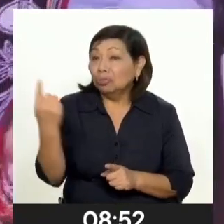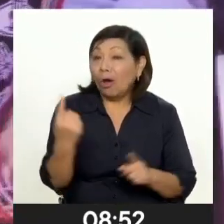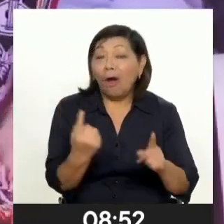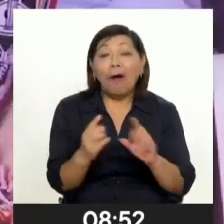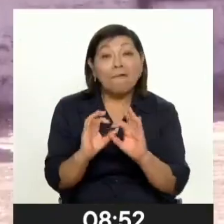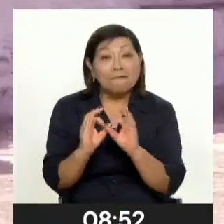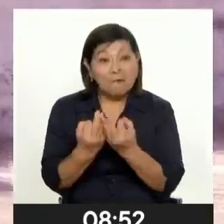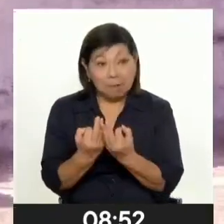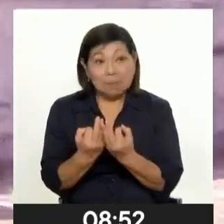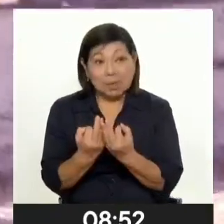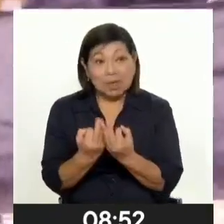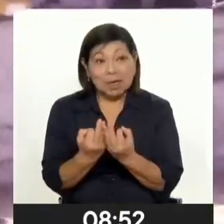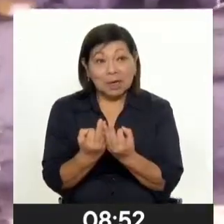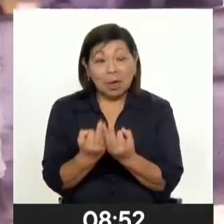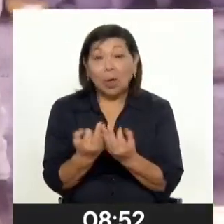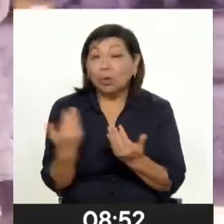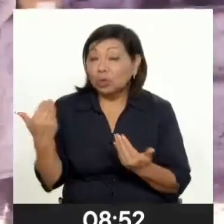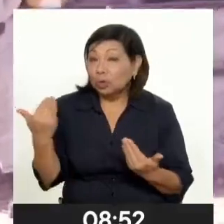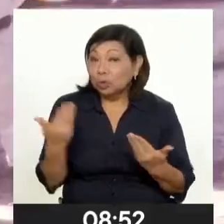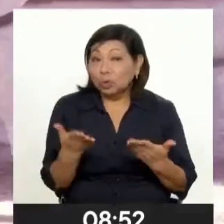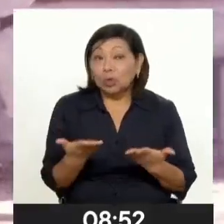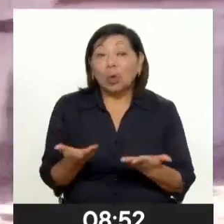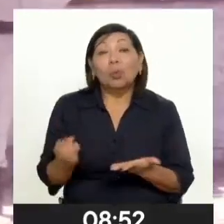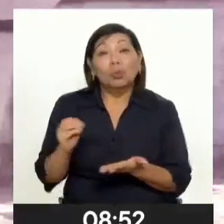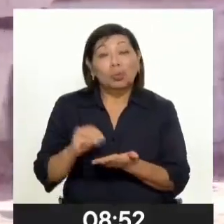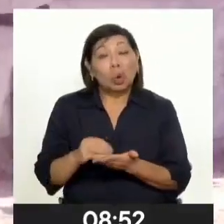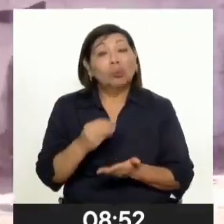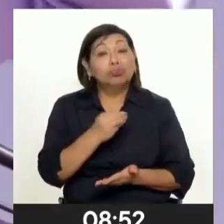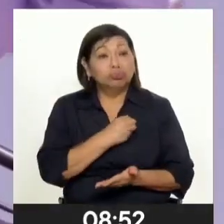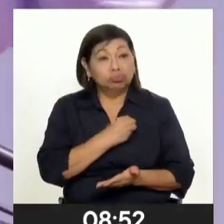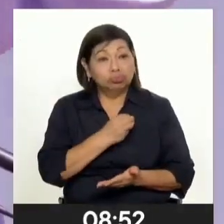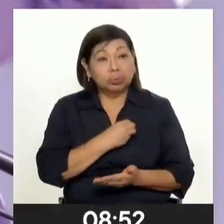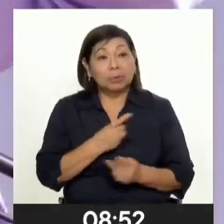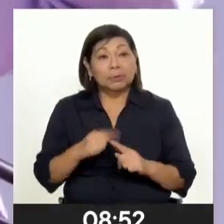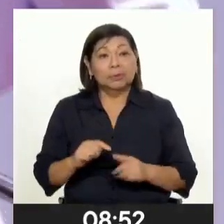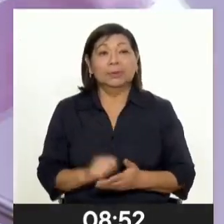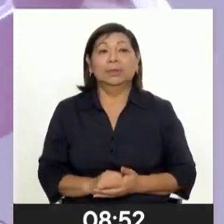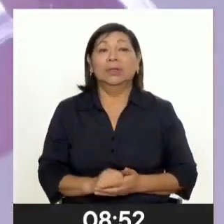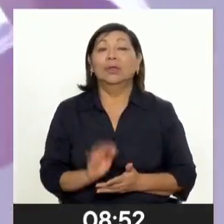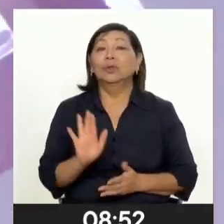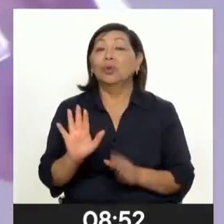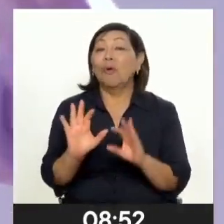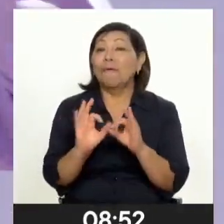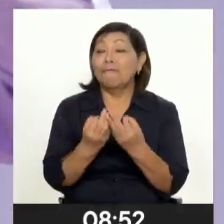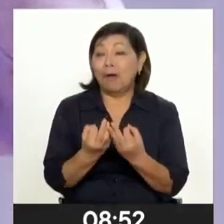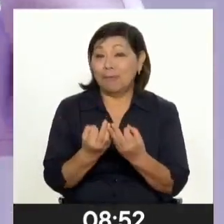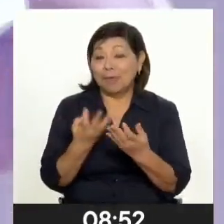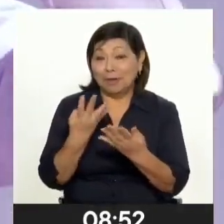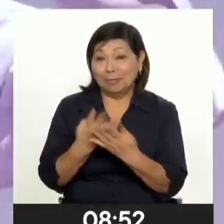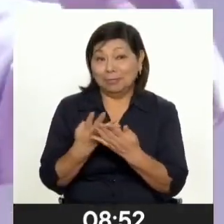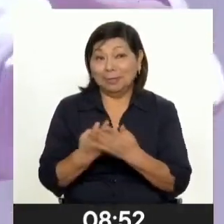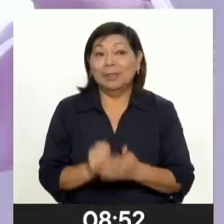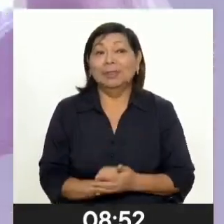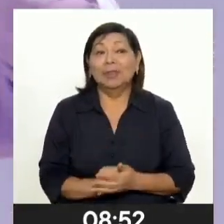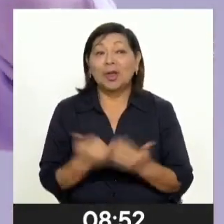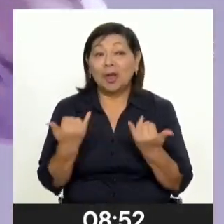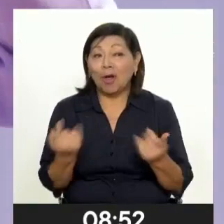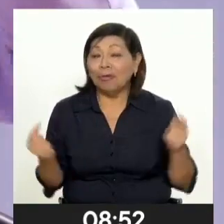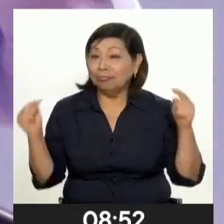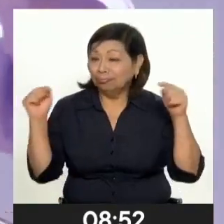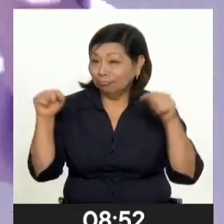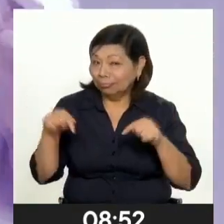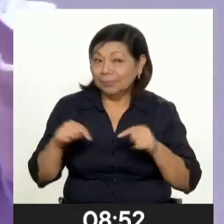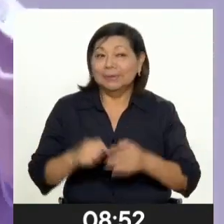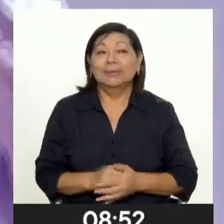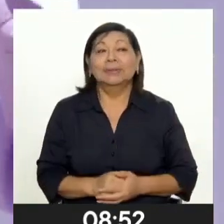de los internos al contribuir a su reinserción social. A los familiares de los internos que hoy día han